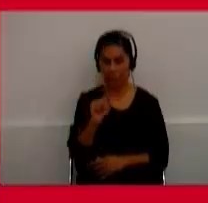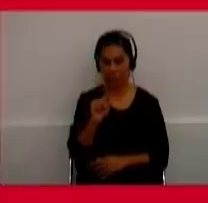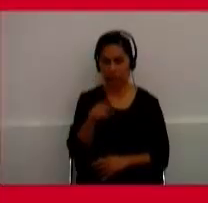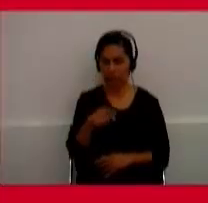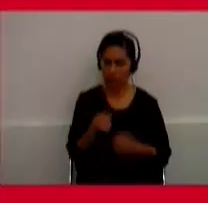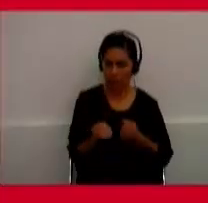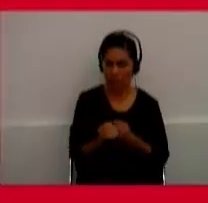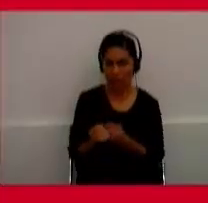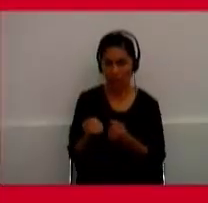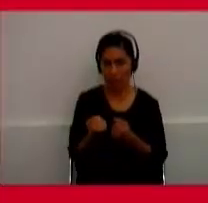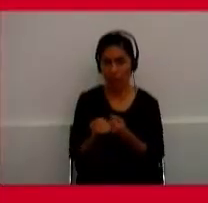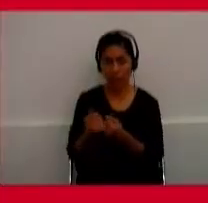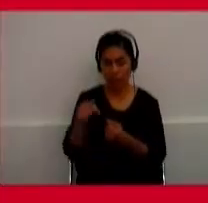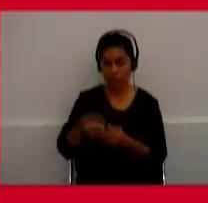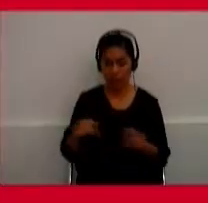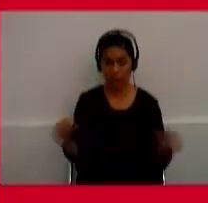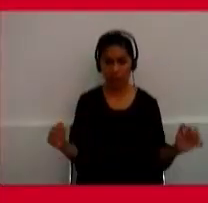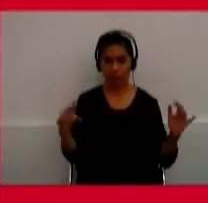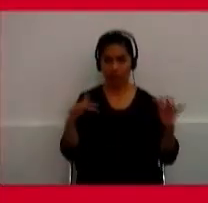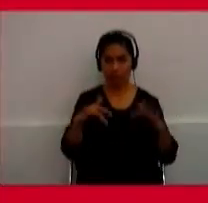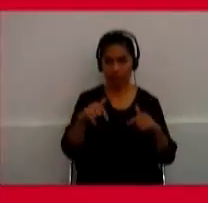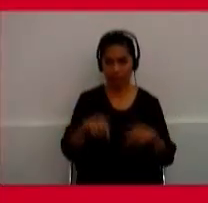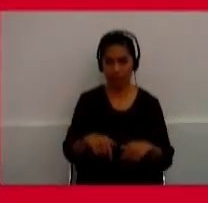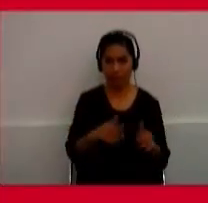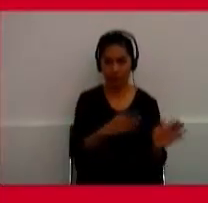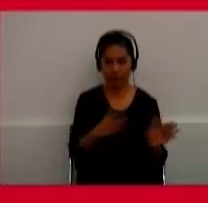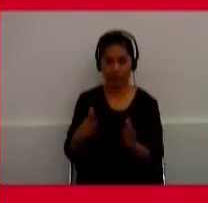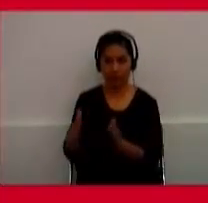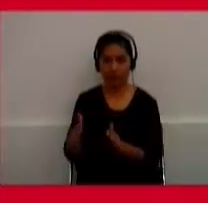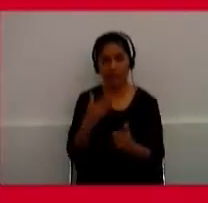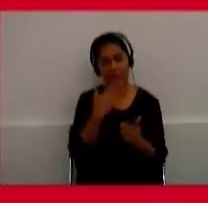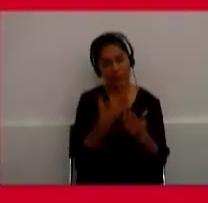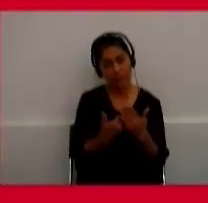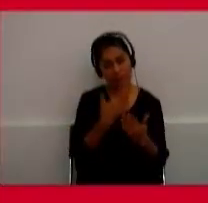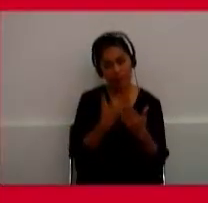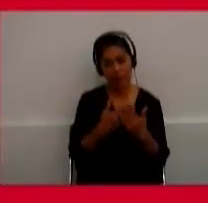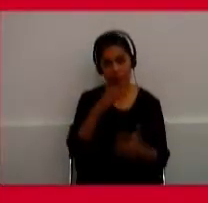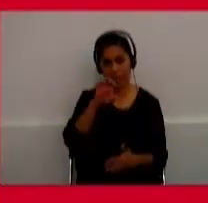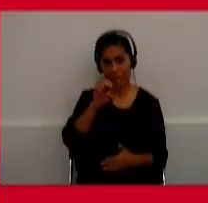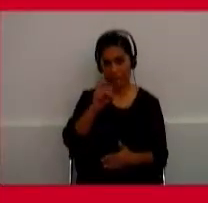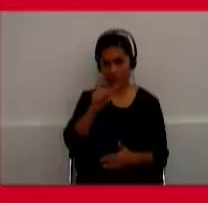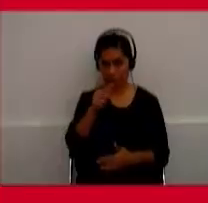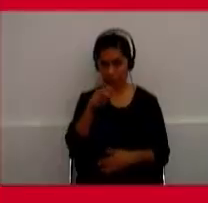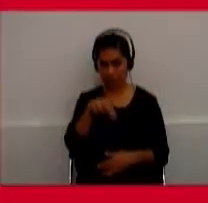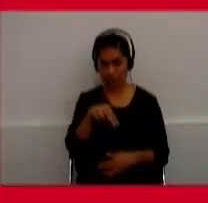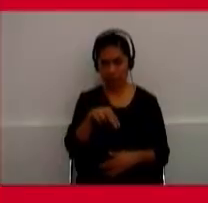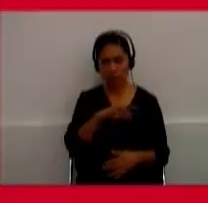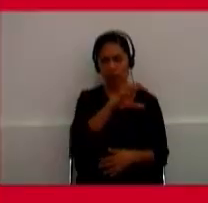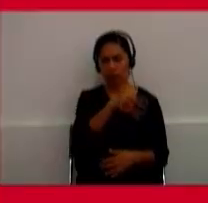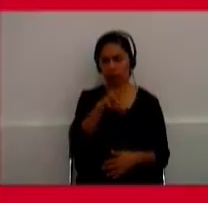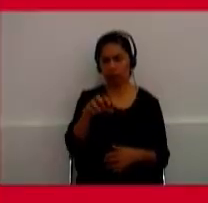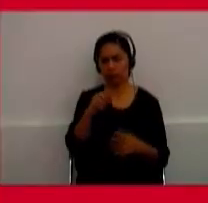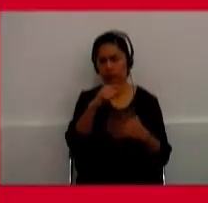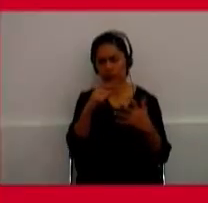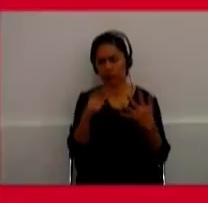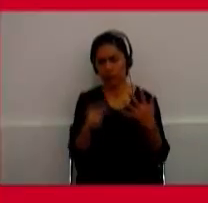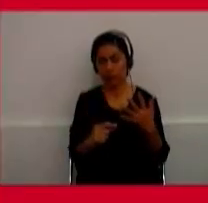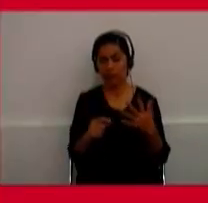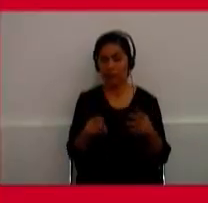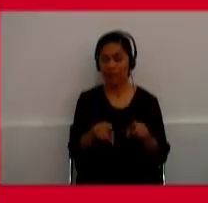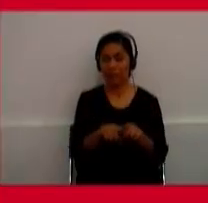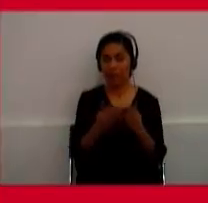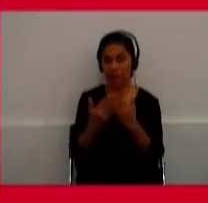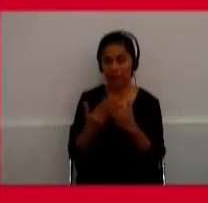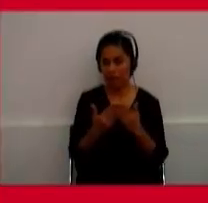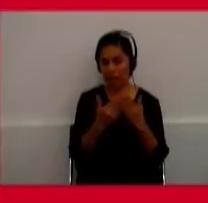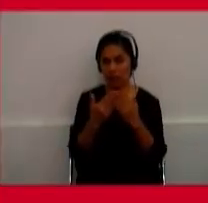apoyo para la realización de este importante evento. Muchas gracias ESAN, Epiroc, Zambi Group, Escuela de Posgrado